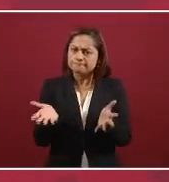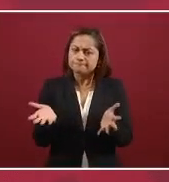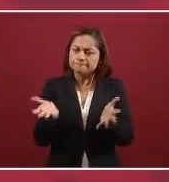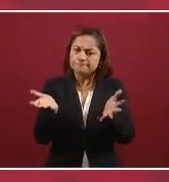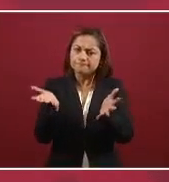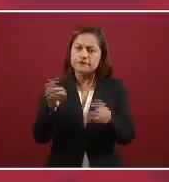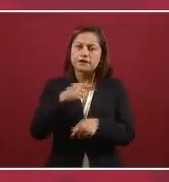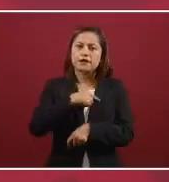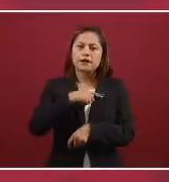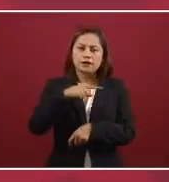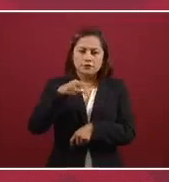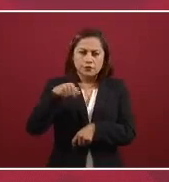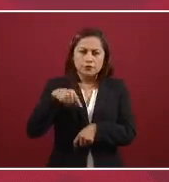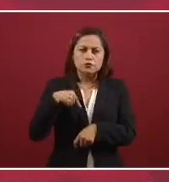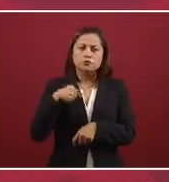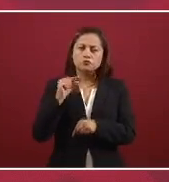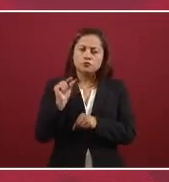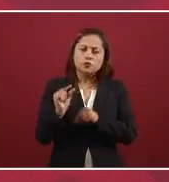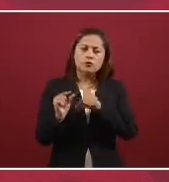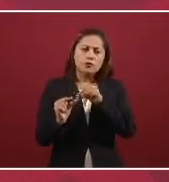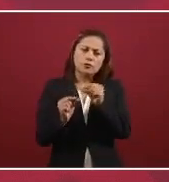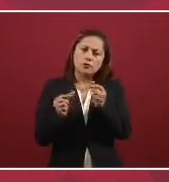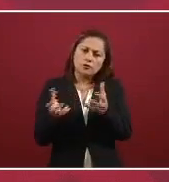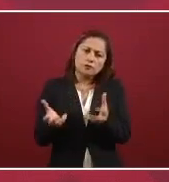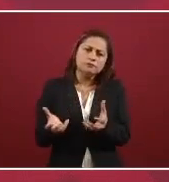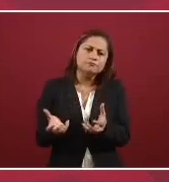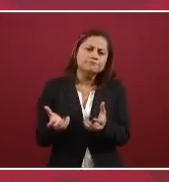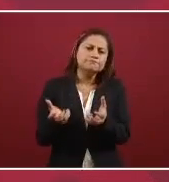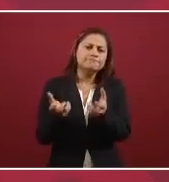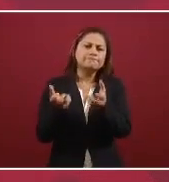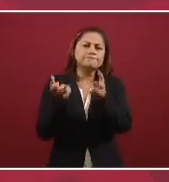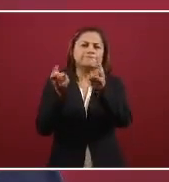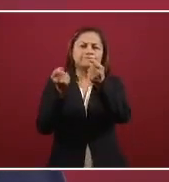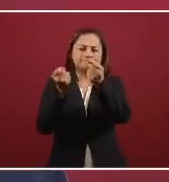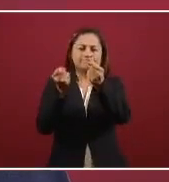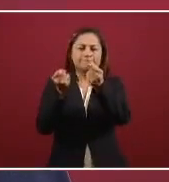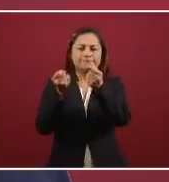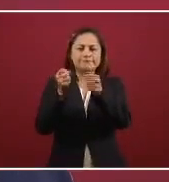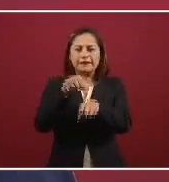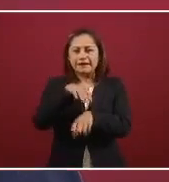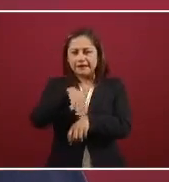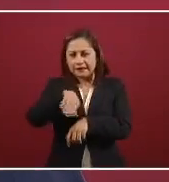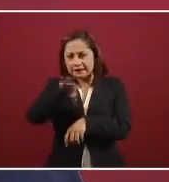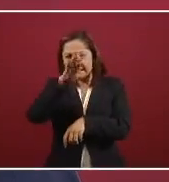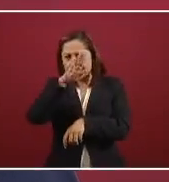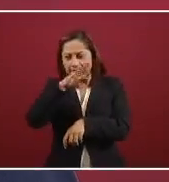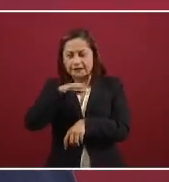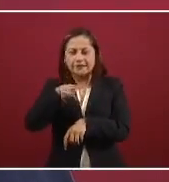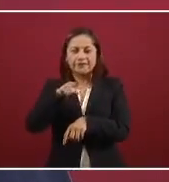poniendo de pie, levantando al elefante que estaba